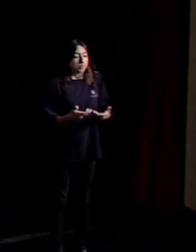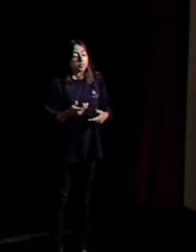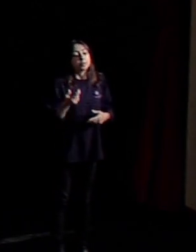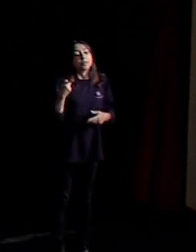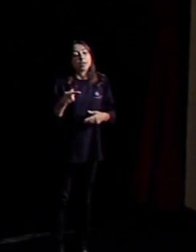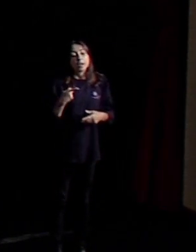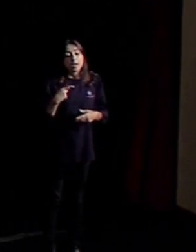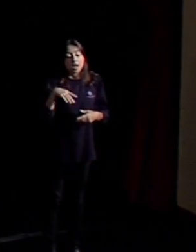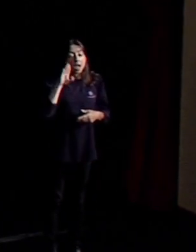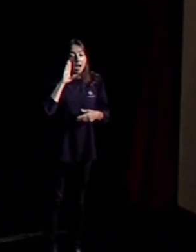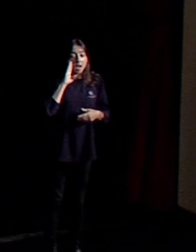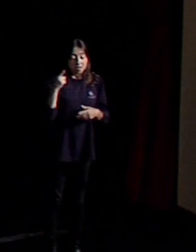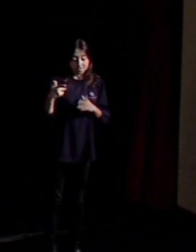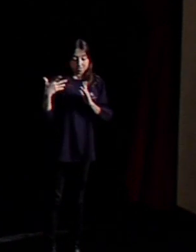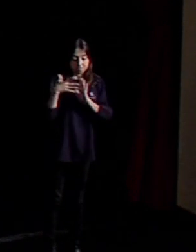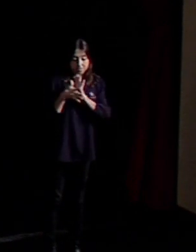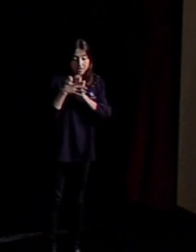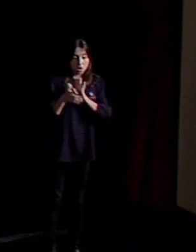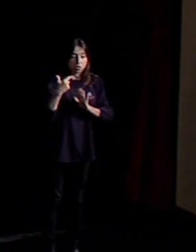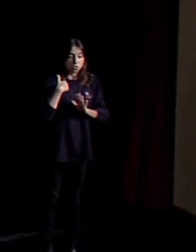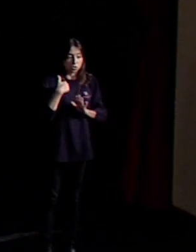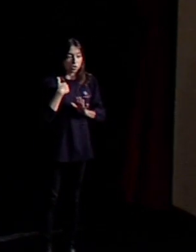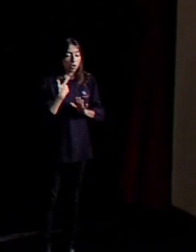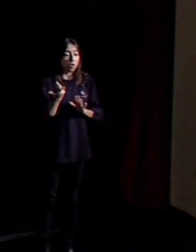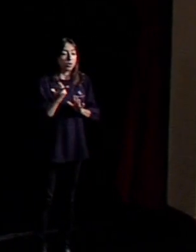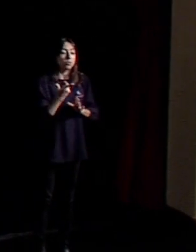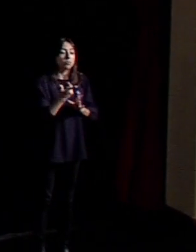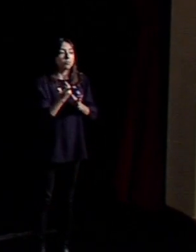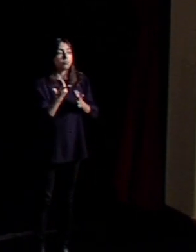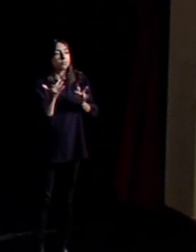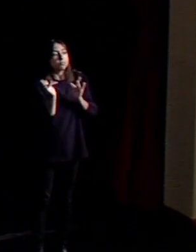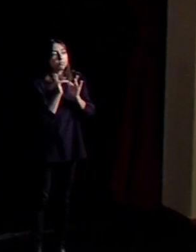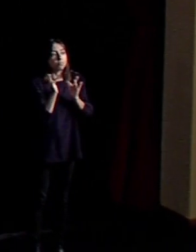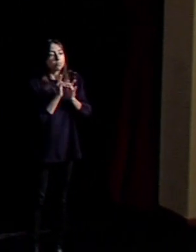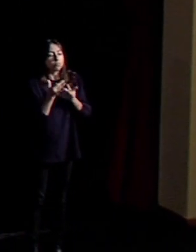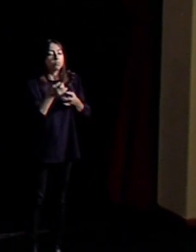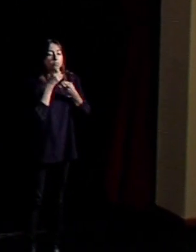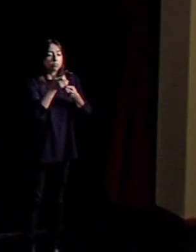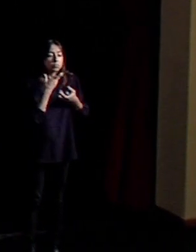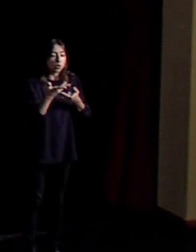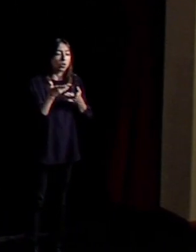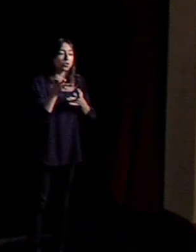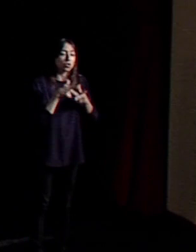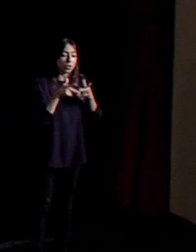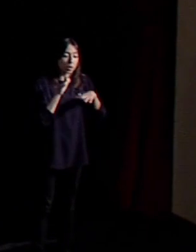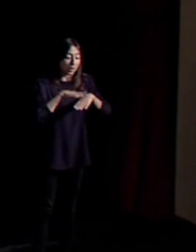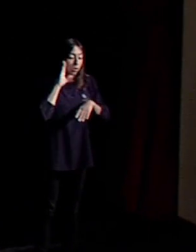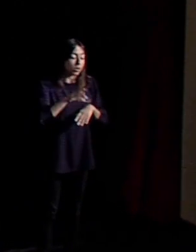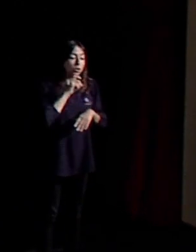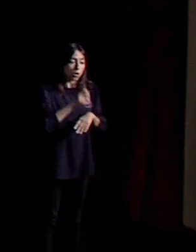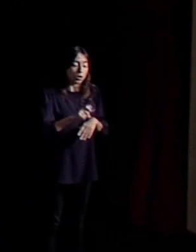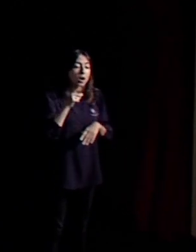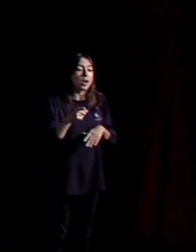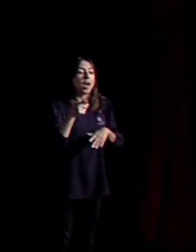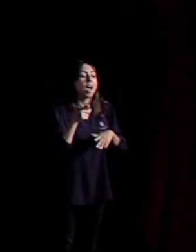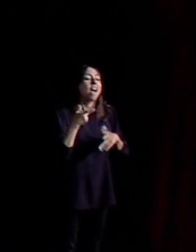Como ha dicho él, Manuel, yo soy el interlocutor social para los delitos de odio en la Jefatura Superior